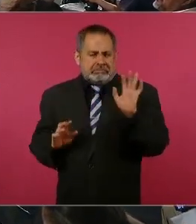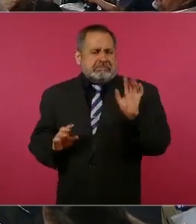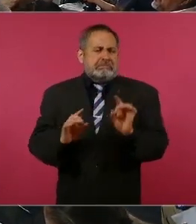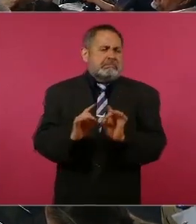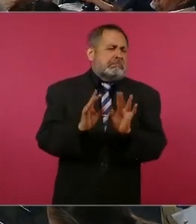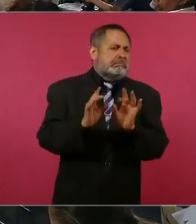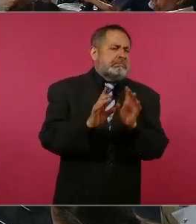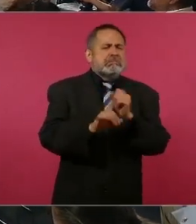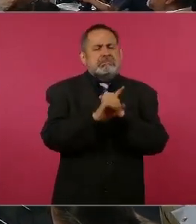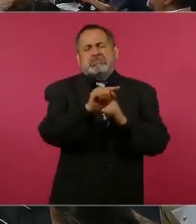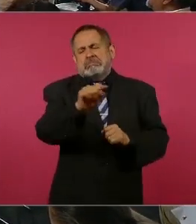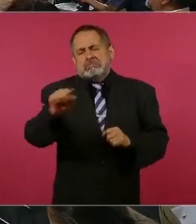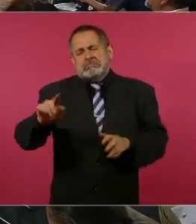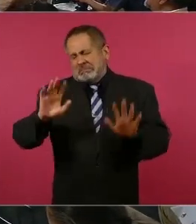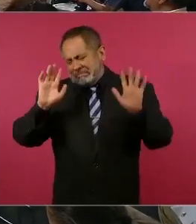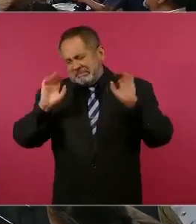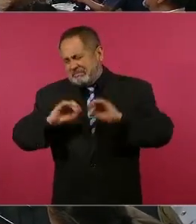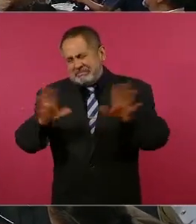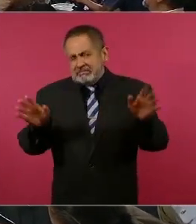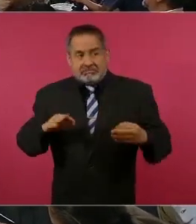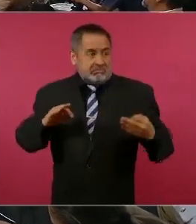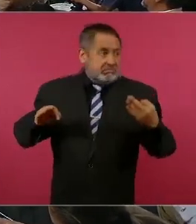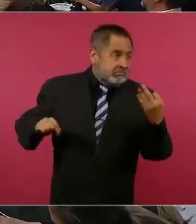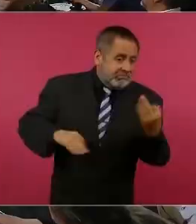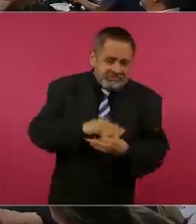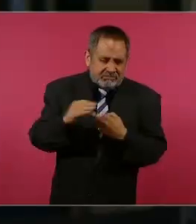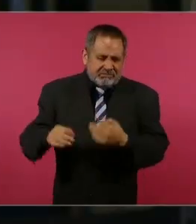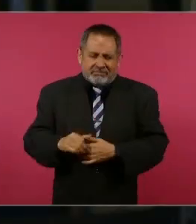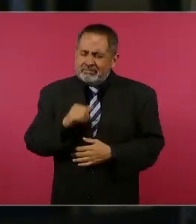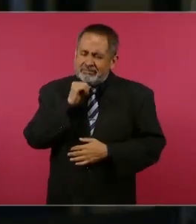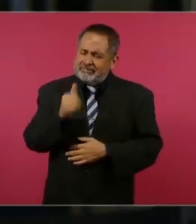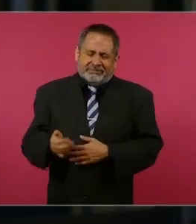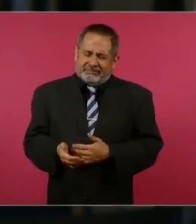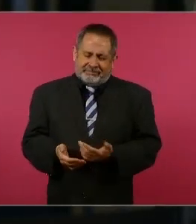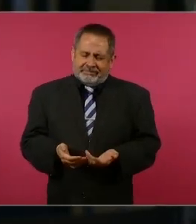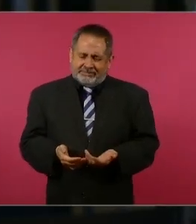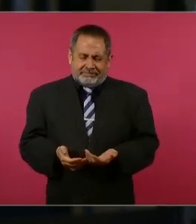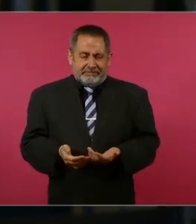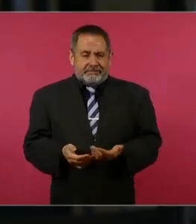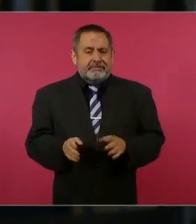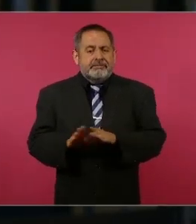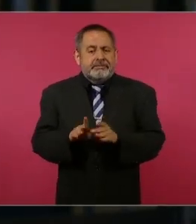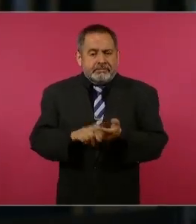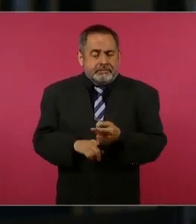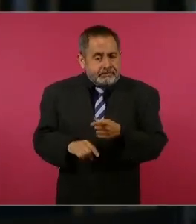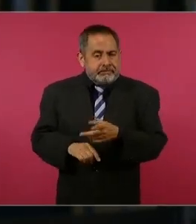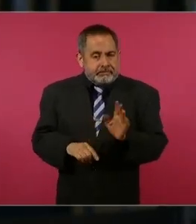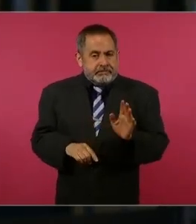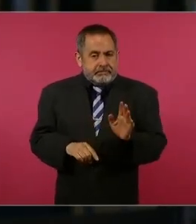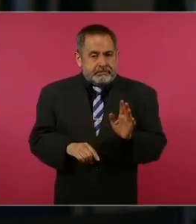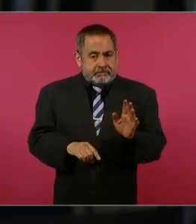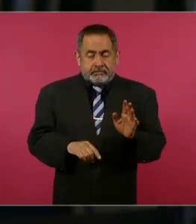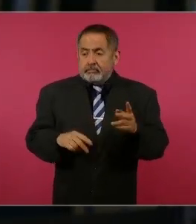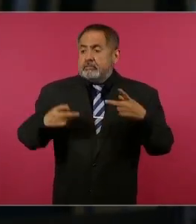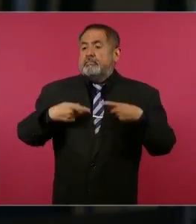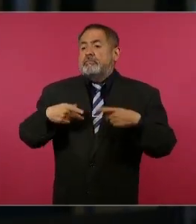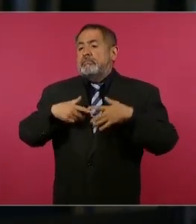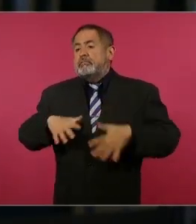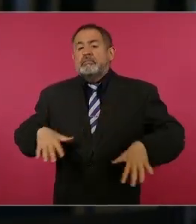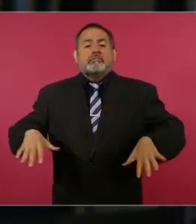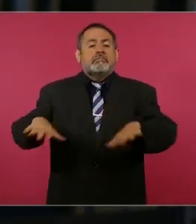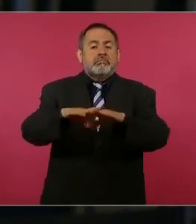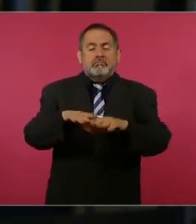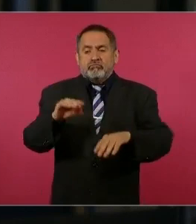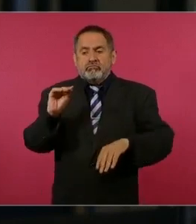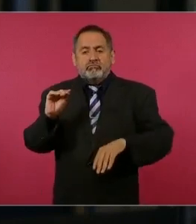problemas en algunas casillas, pero no fue en todas. Realmente aquí se puede mencionar que fue la ciudadanía quien puso el